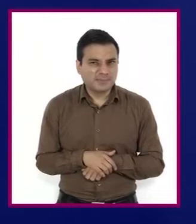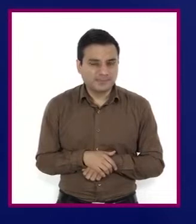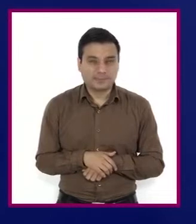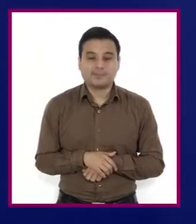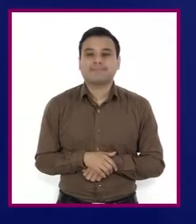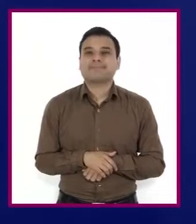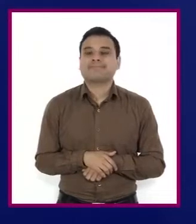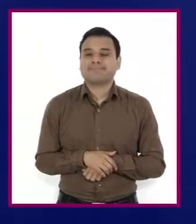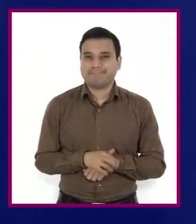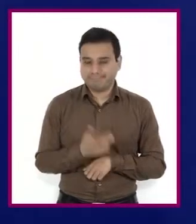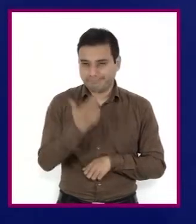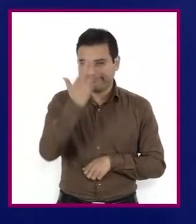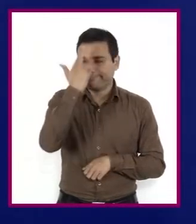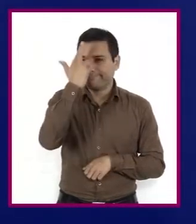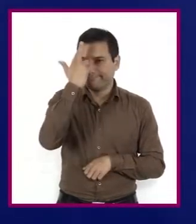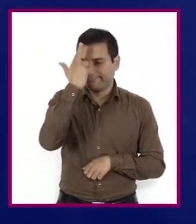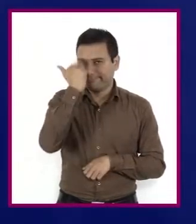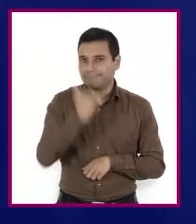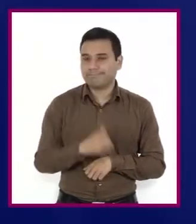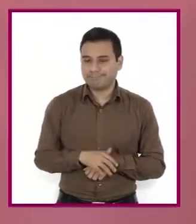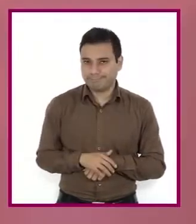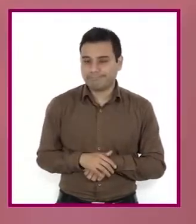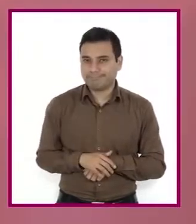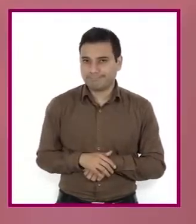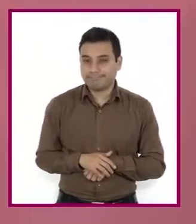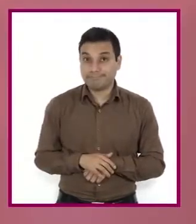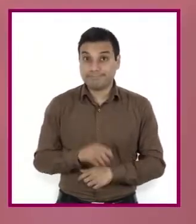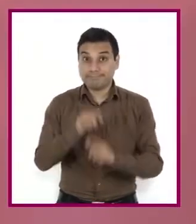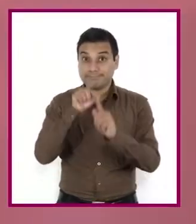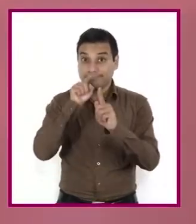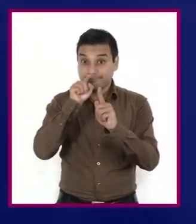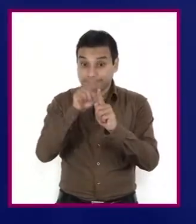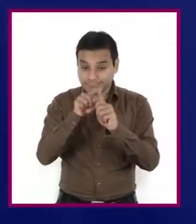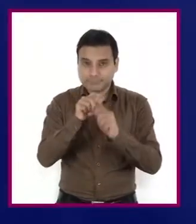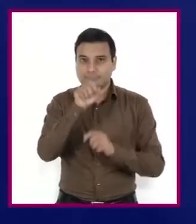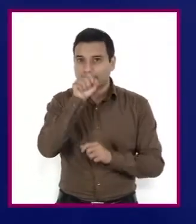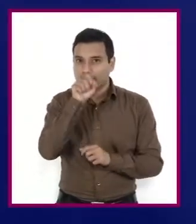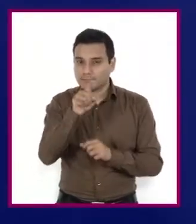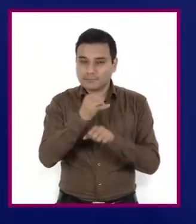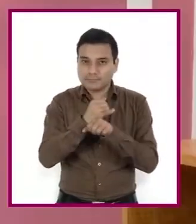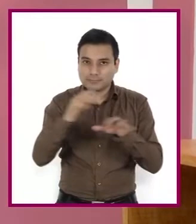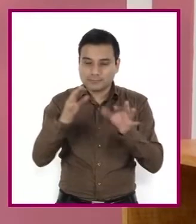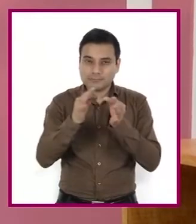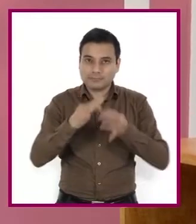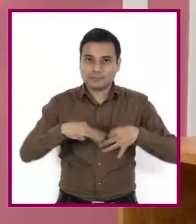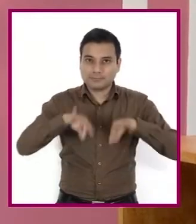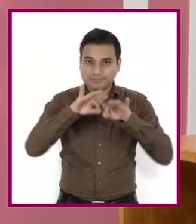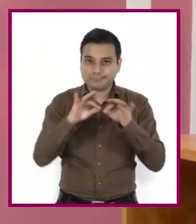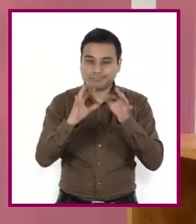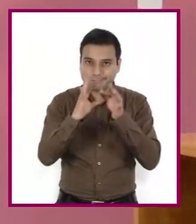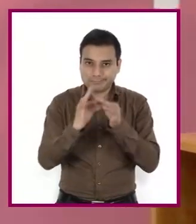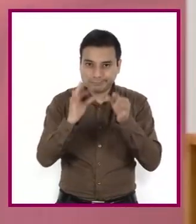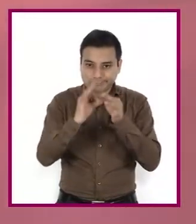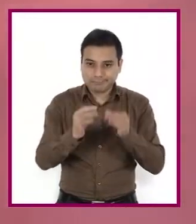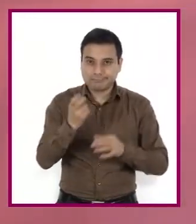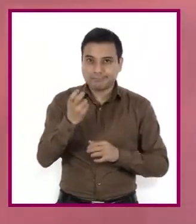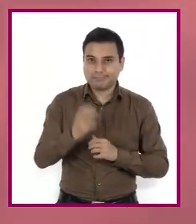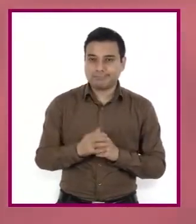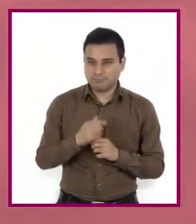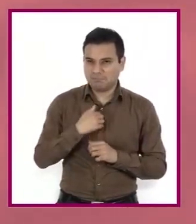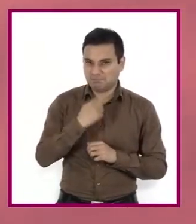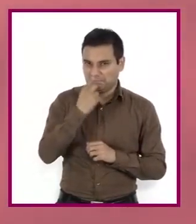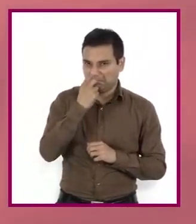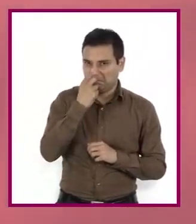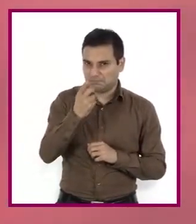razón, profesor. Así el texto, además de concreto, será muy rico en datos relevantes. Claro, y debo